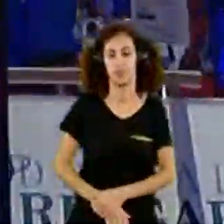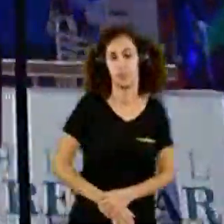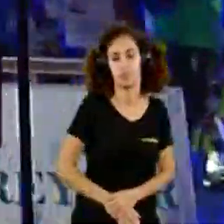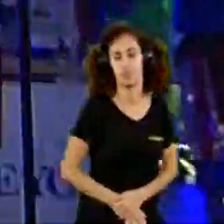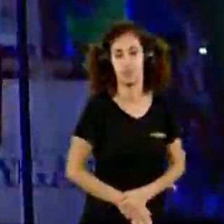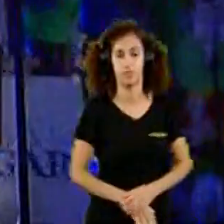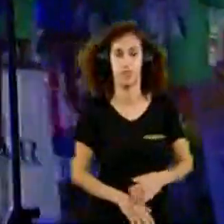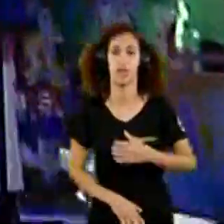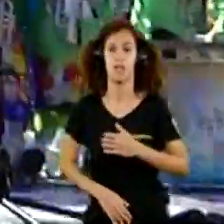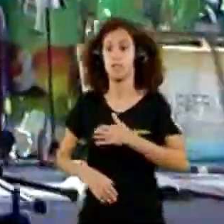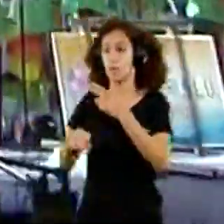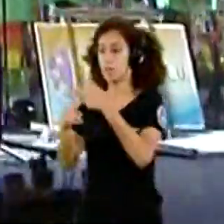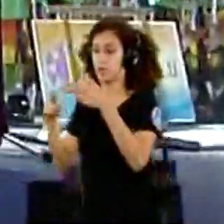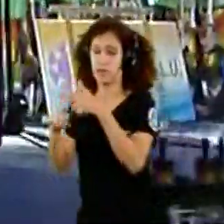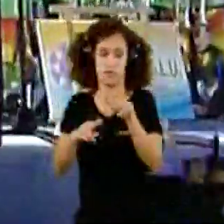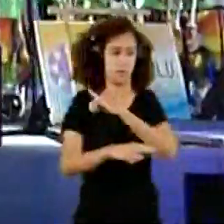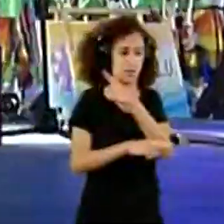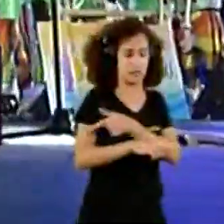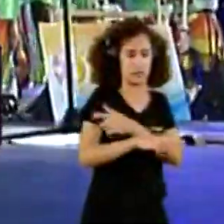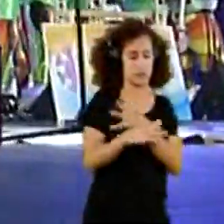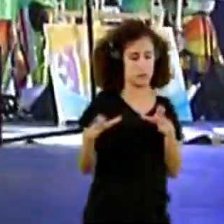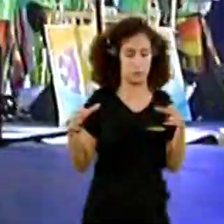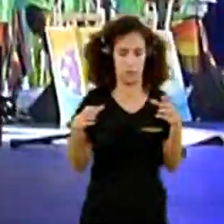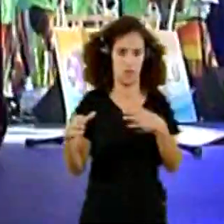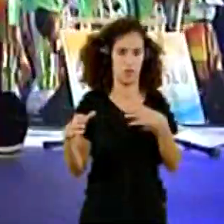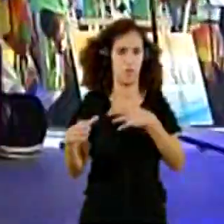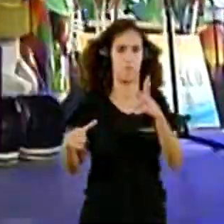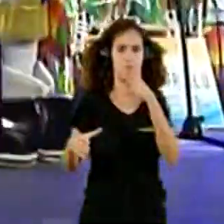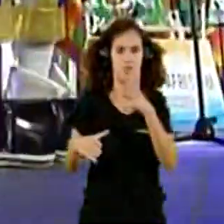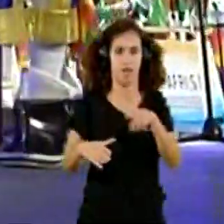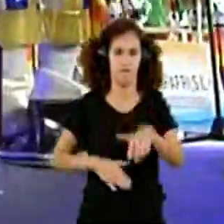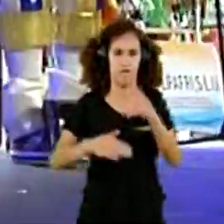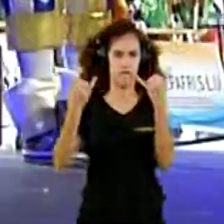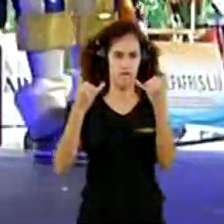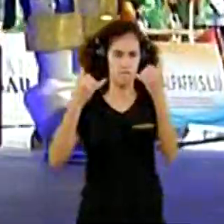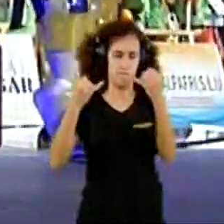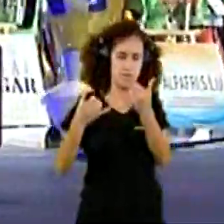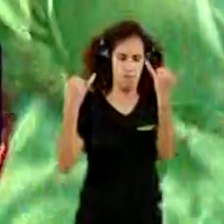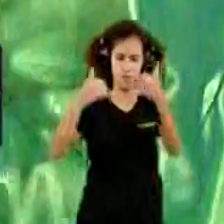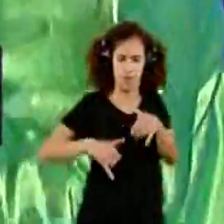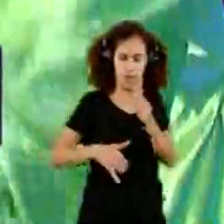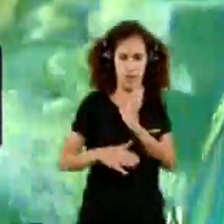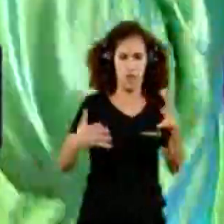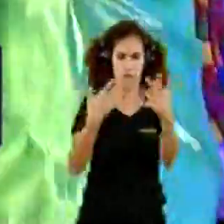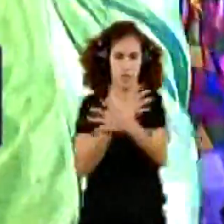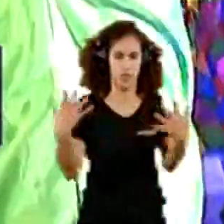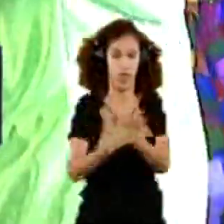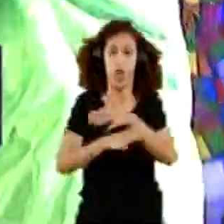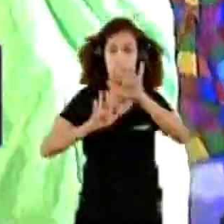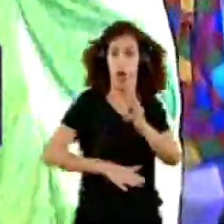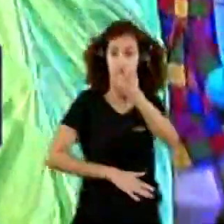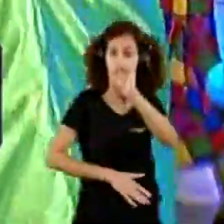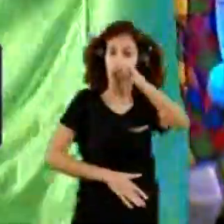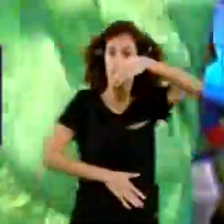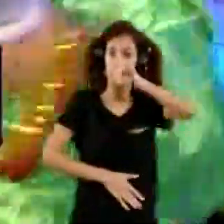deporte y política, malos amigos, por eso esta mesa nunca he defendido. En cambio